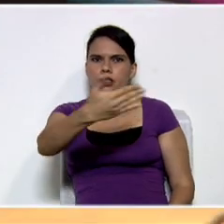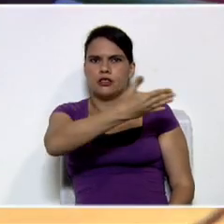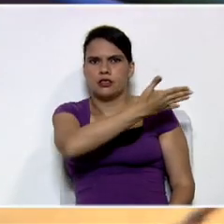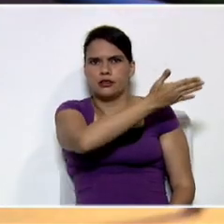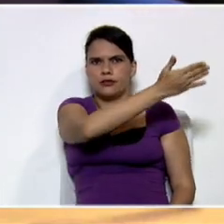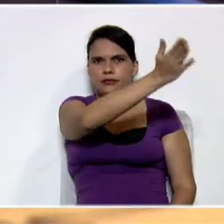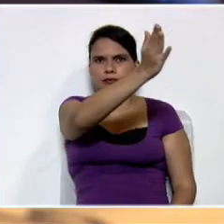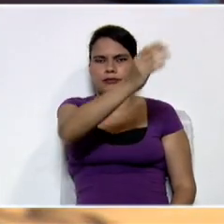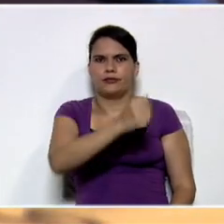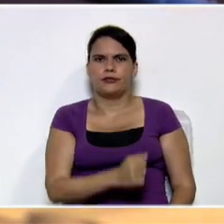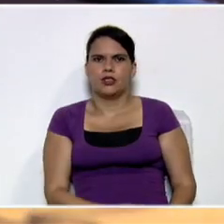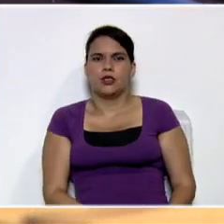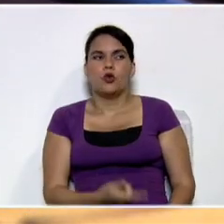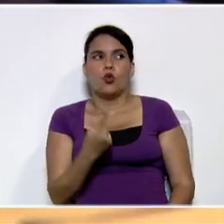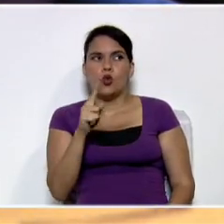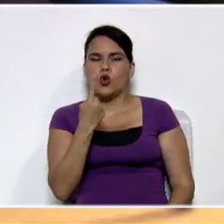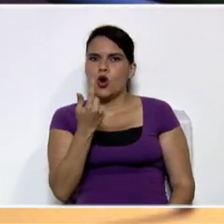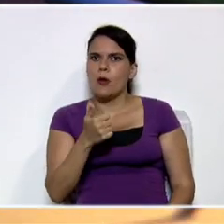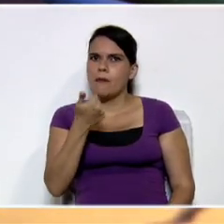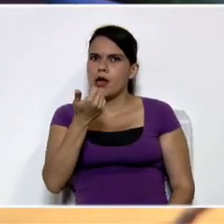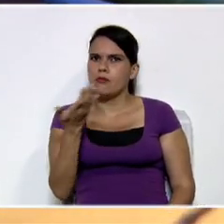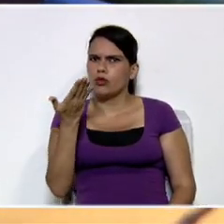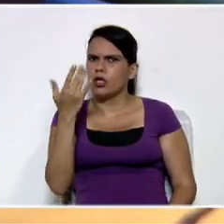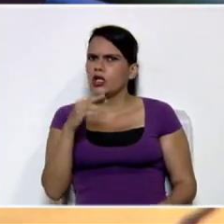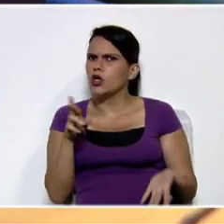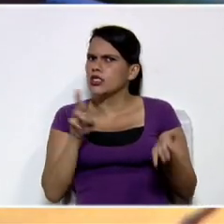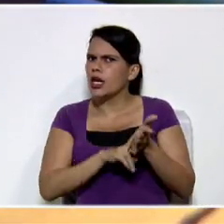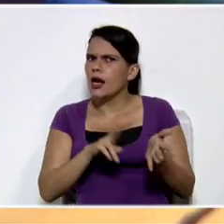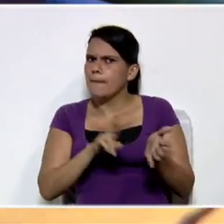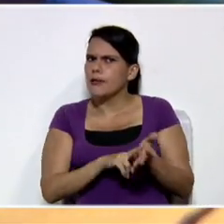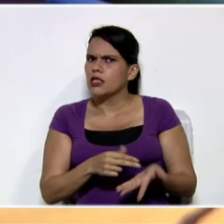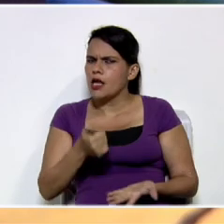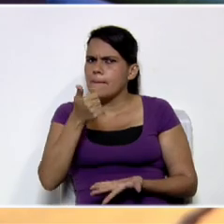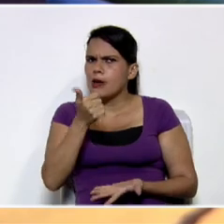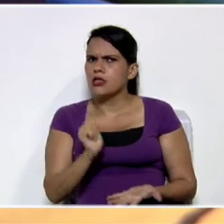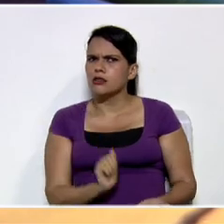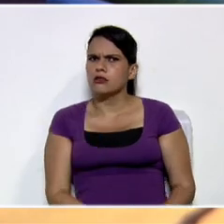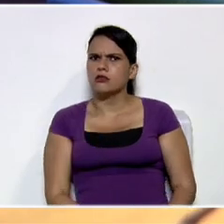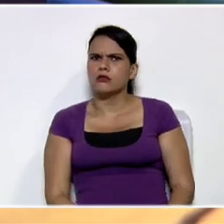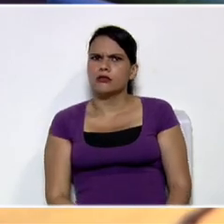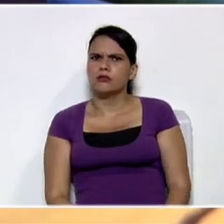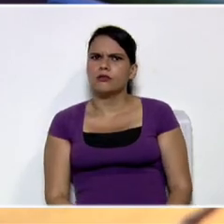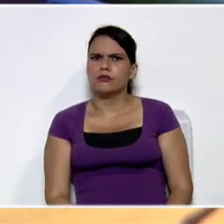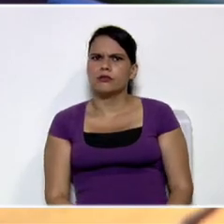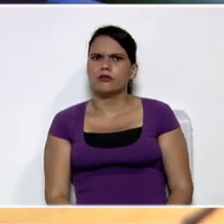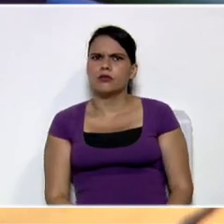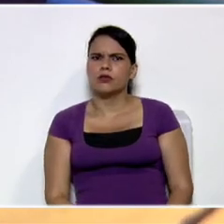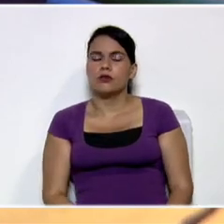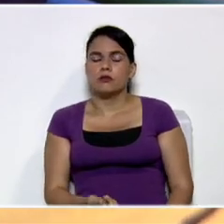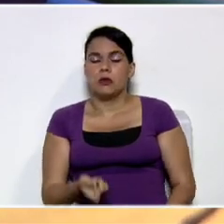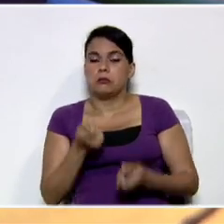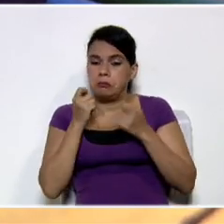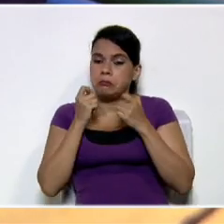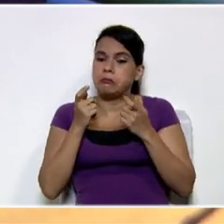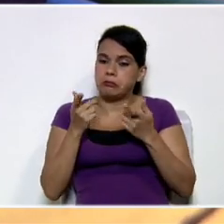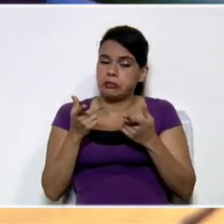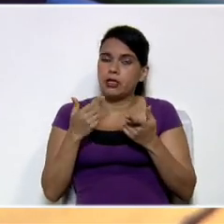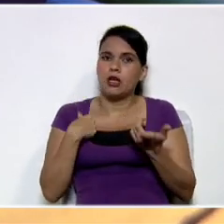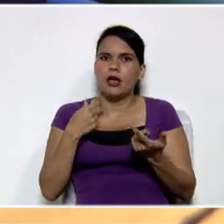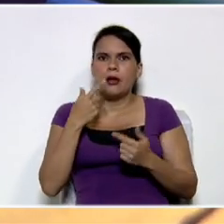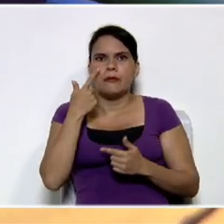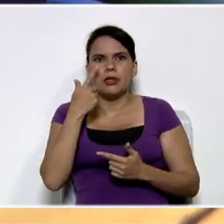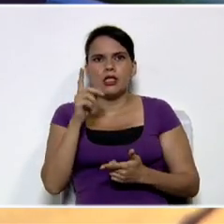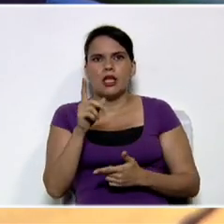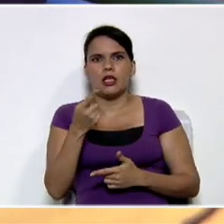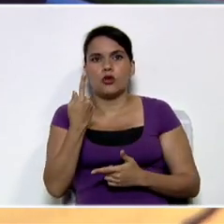ser más significativo o por lo menos repetitivo y muy, digamos, muy sorprendente en vista de que es